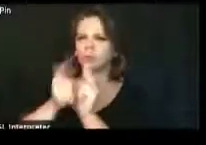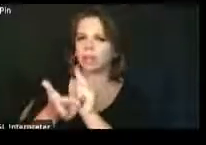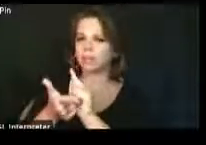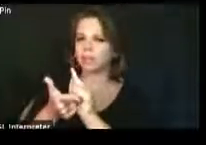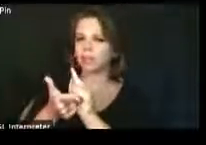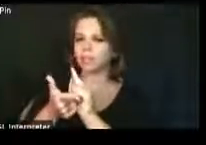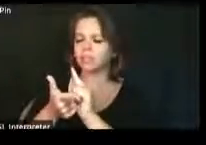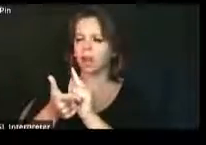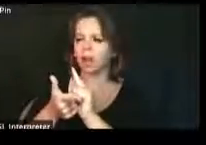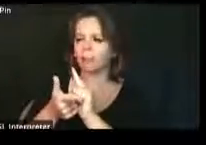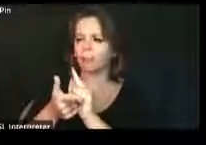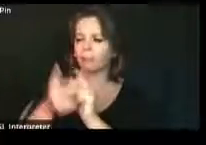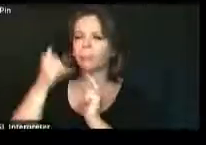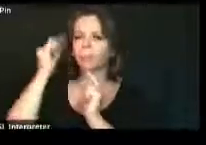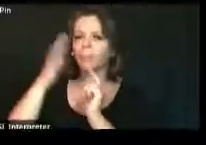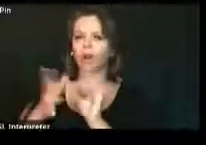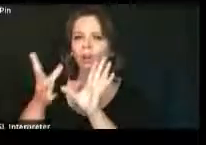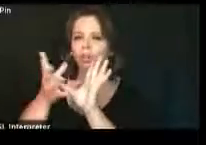input, please.